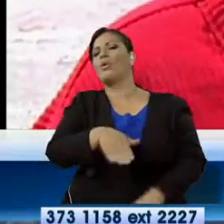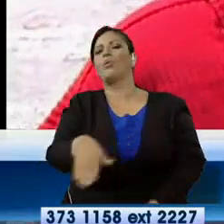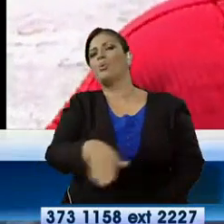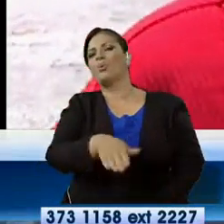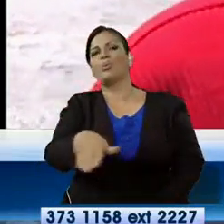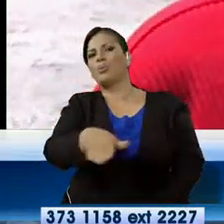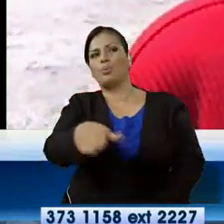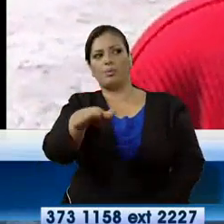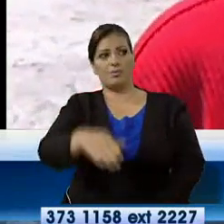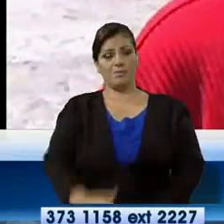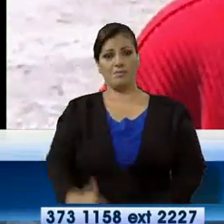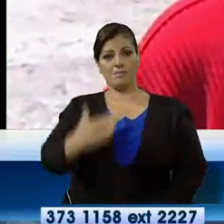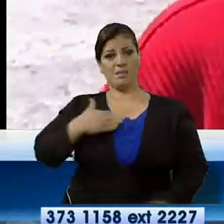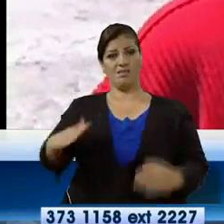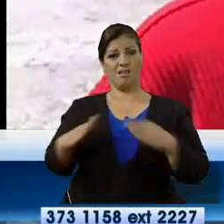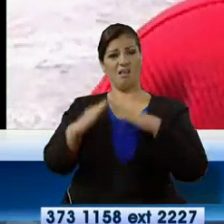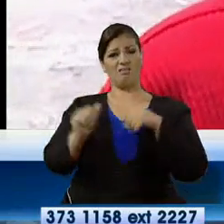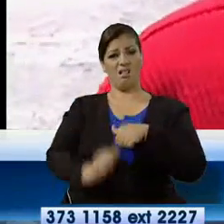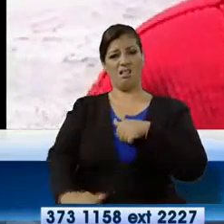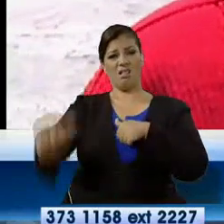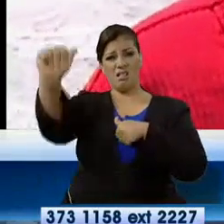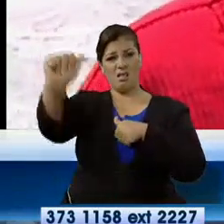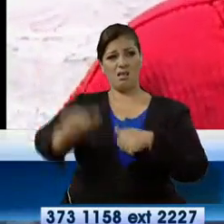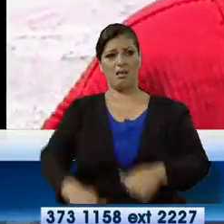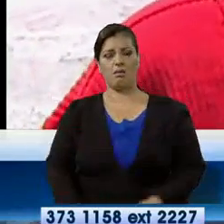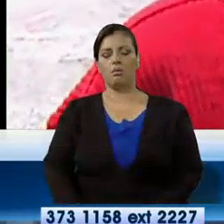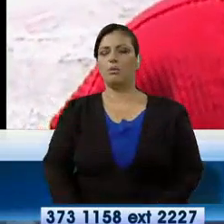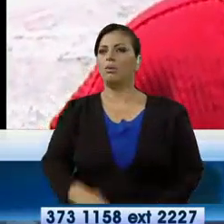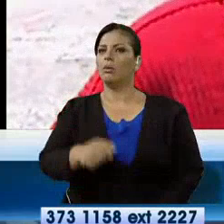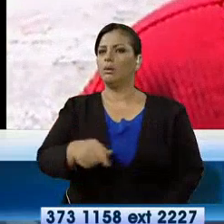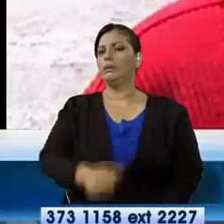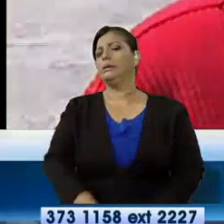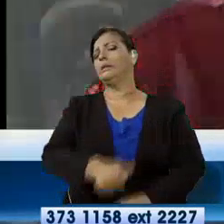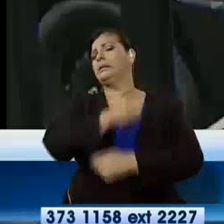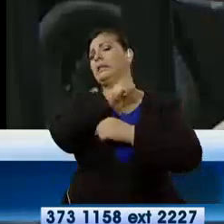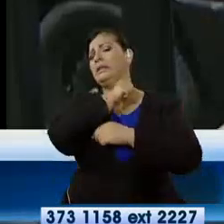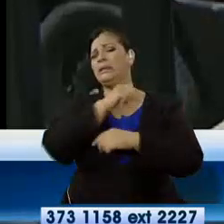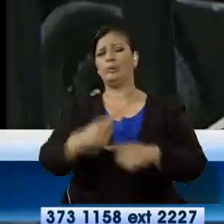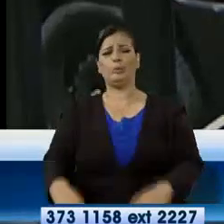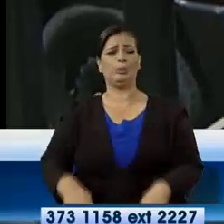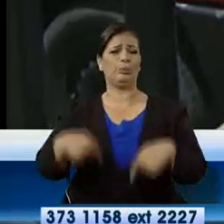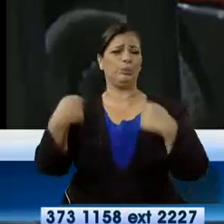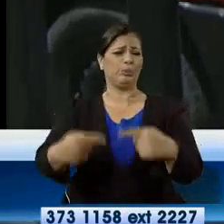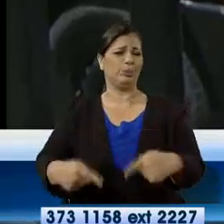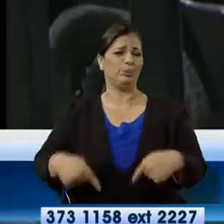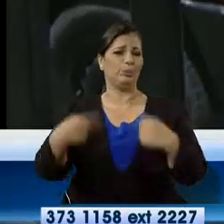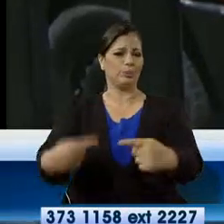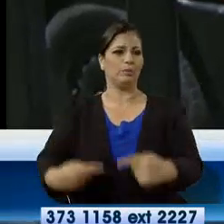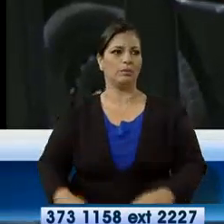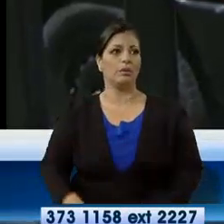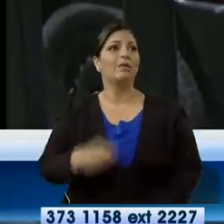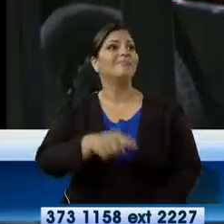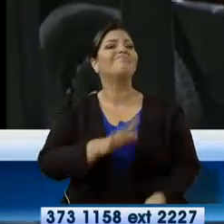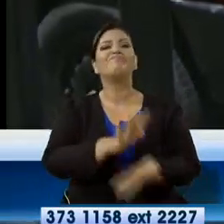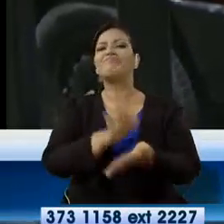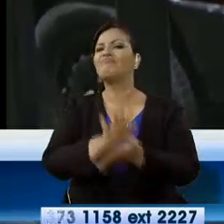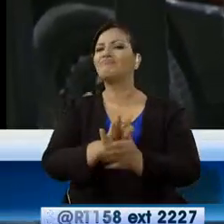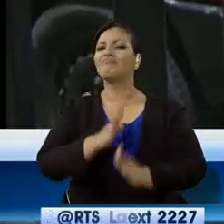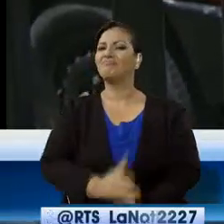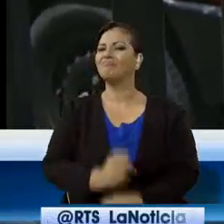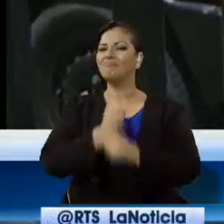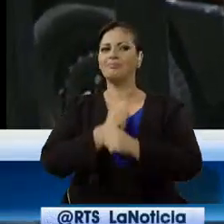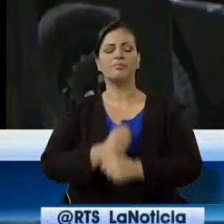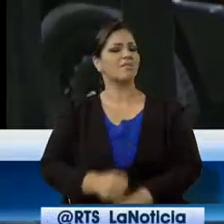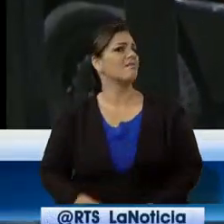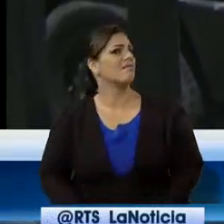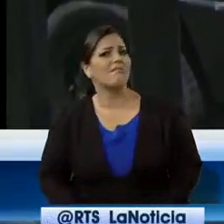vivimos demasiado lejos, pero asalto la mayoría de los días. No hay seguridad porque esto siempre pasa